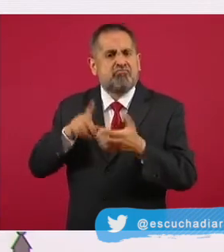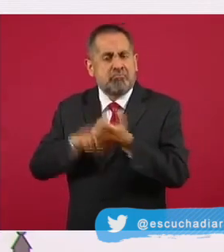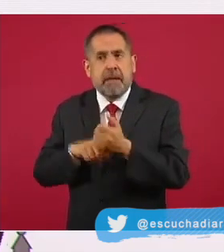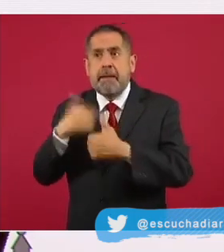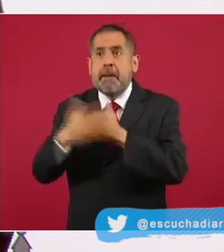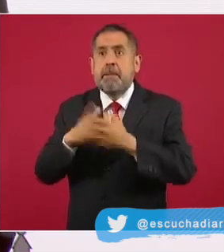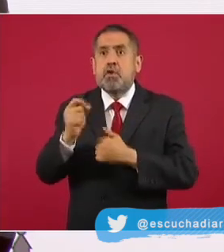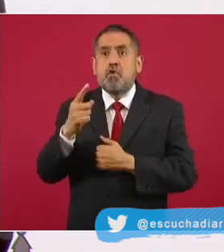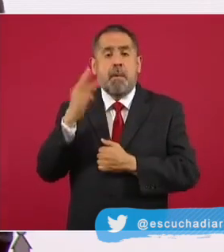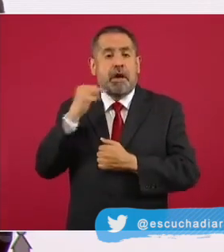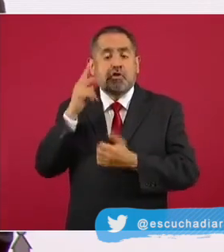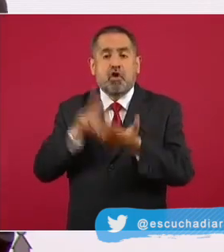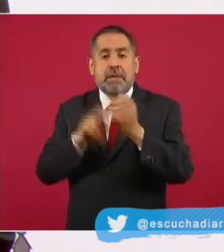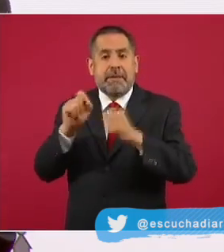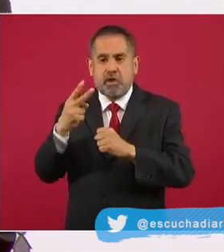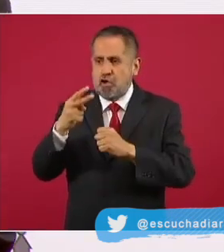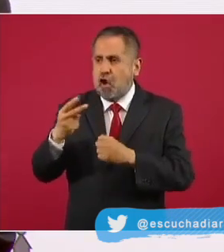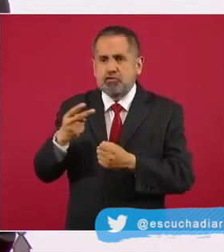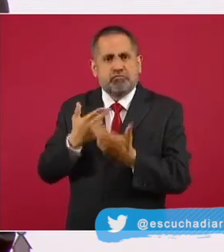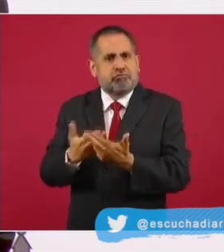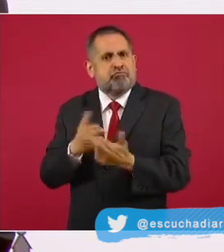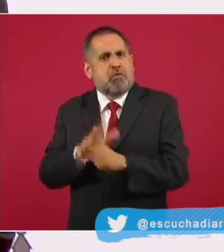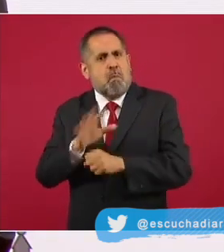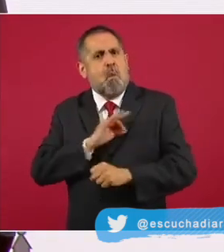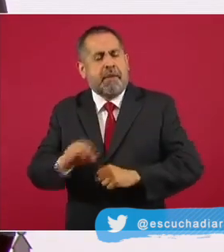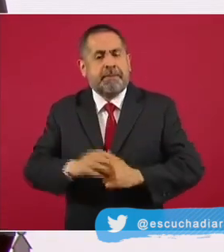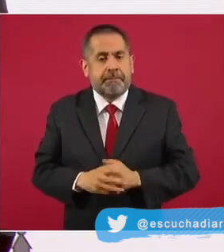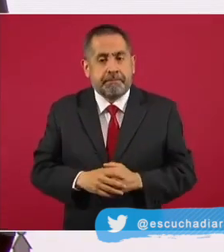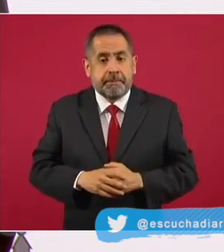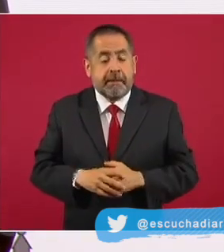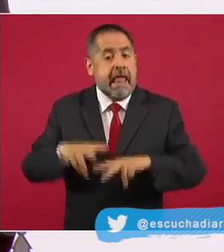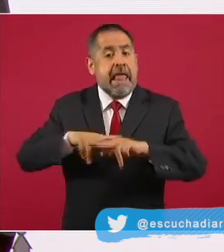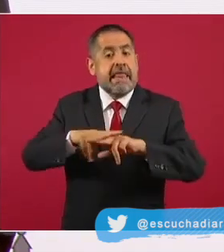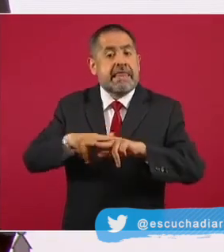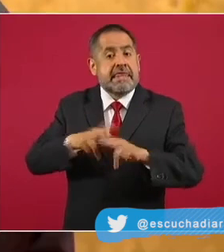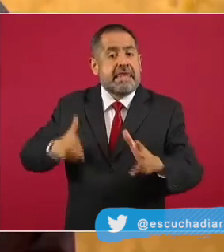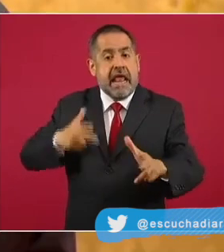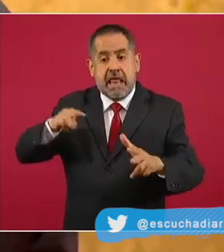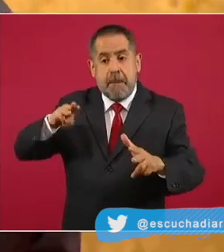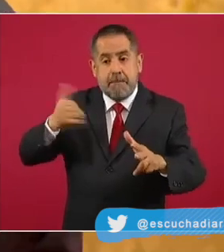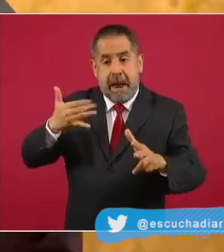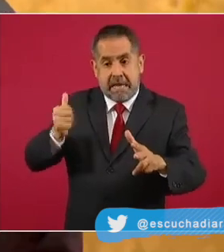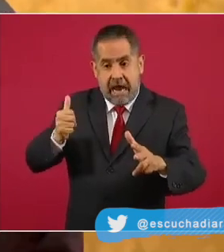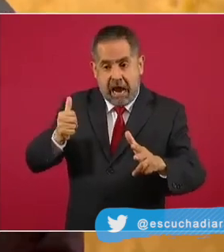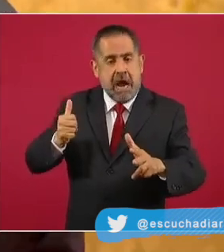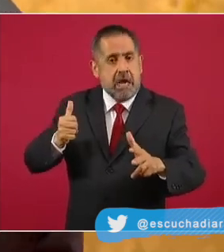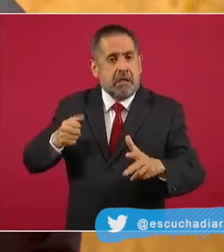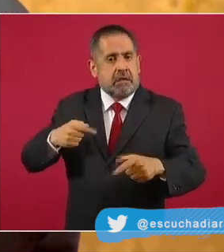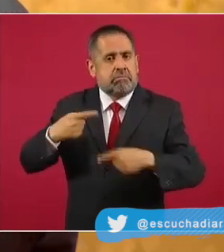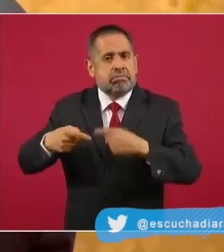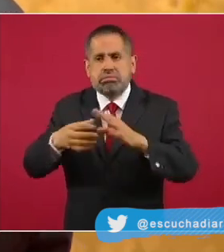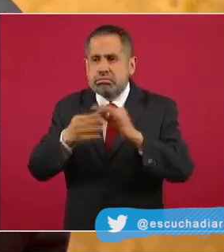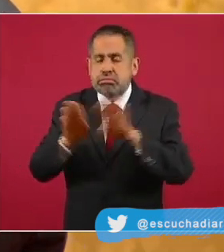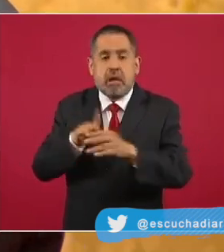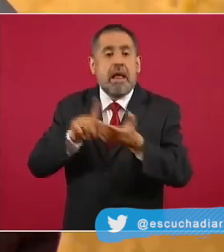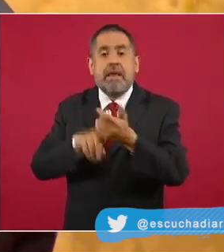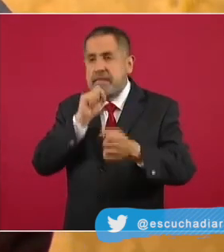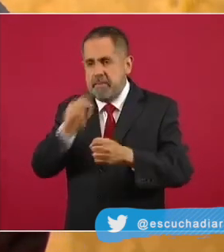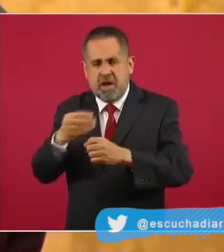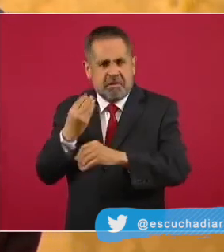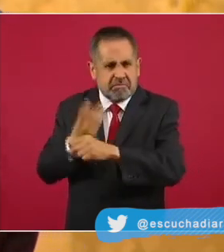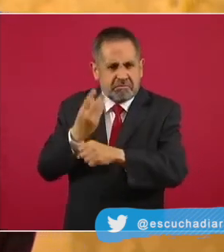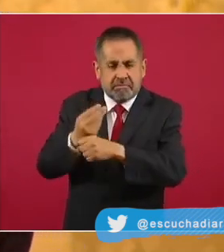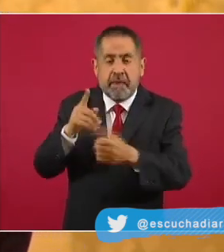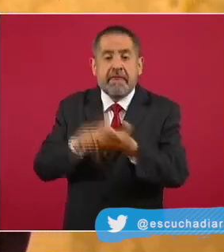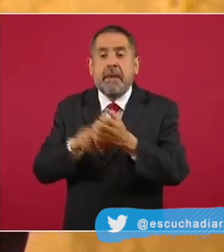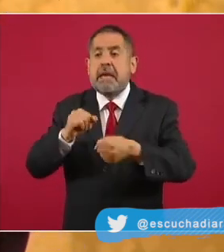del 2022. Se inició la obra del Tren Maya, así como el corredor industrial y portuario del